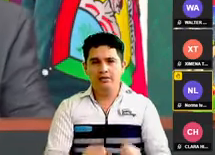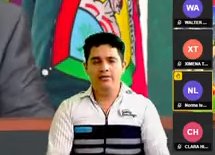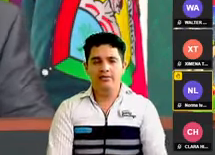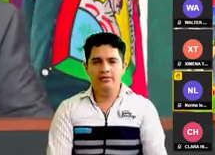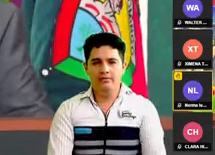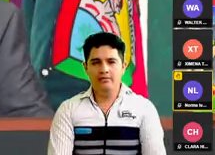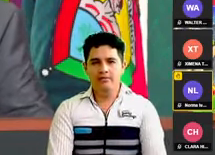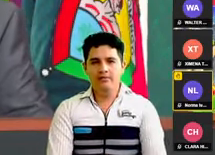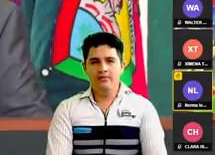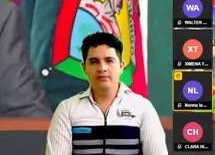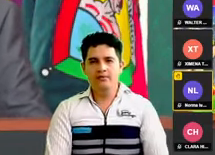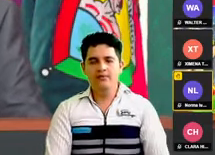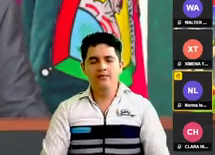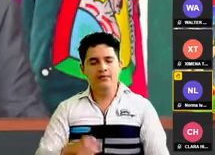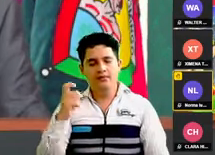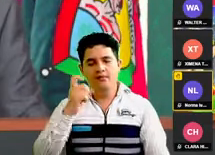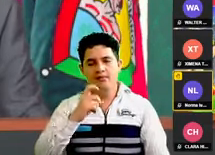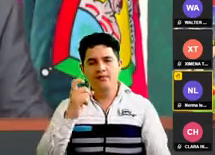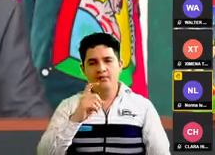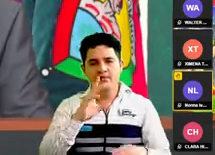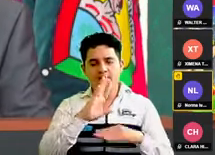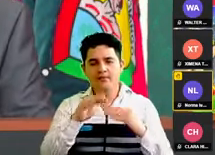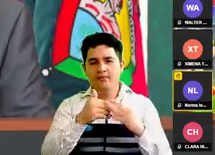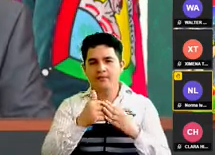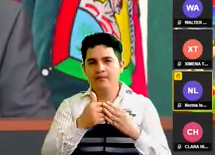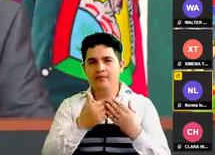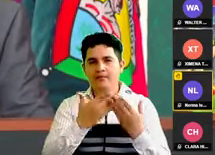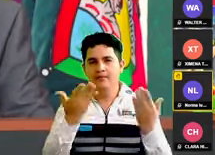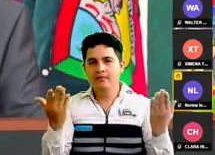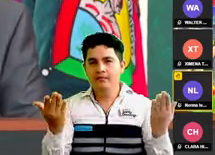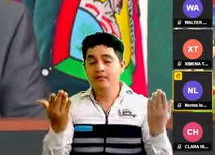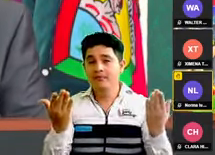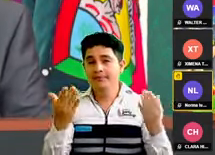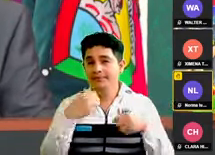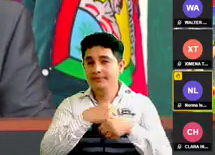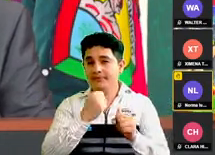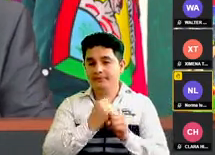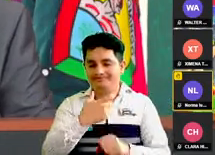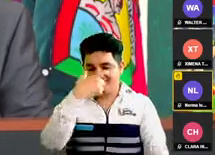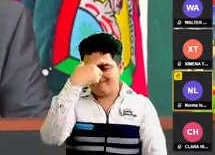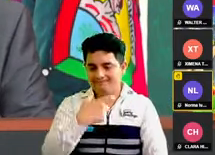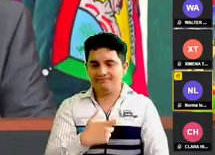artificial. Sí es una herramienta, pero en cambio cuando lo que viene del ser humano,